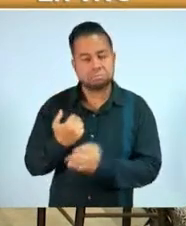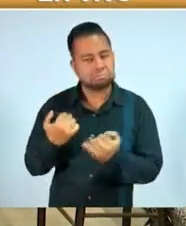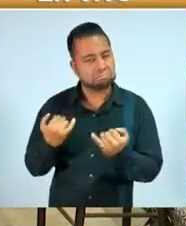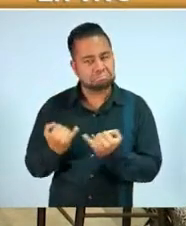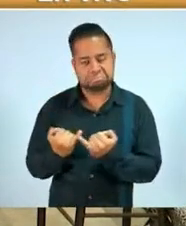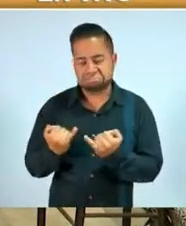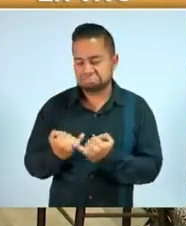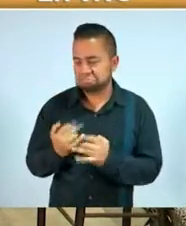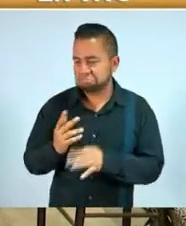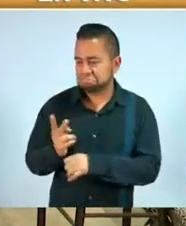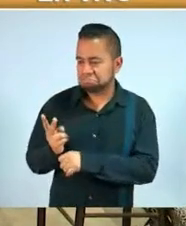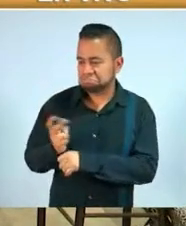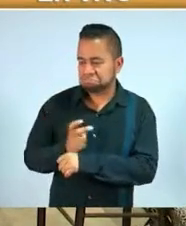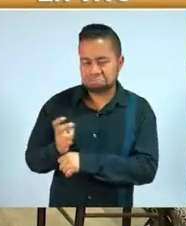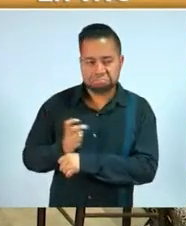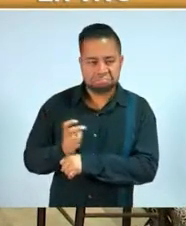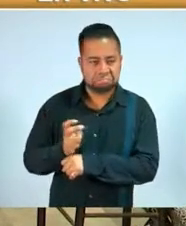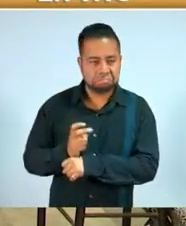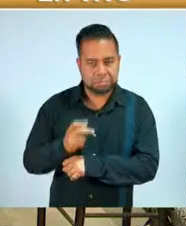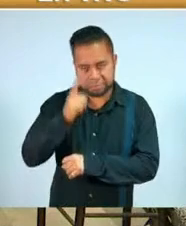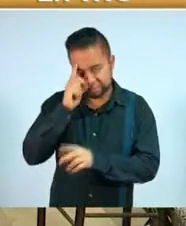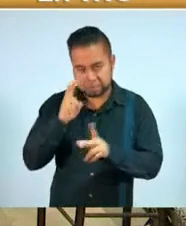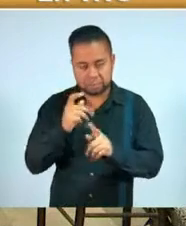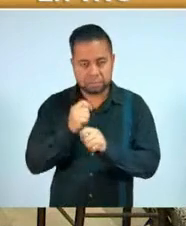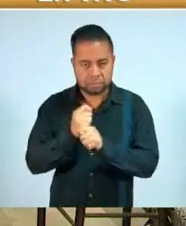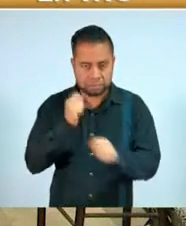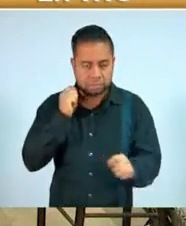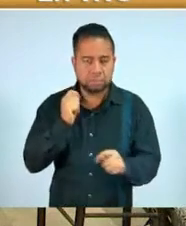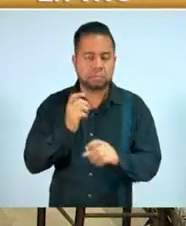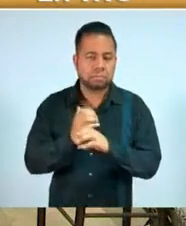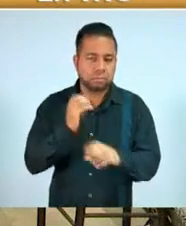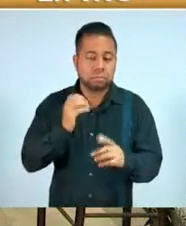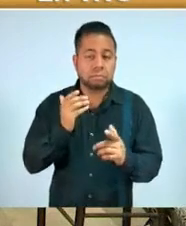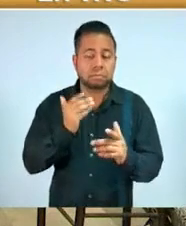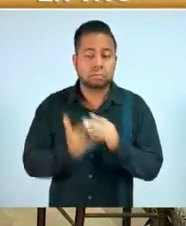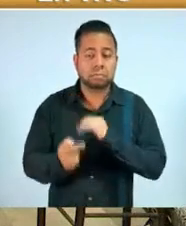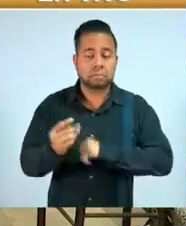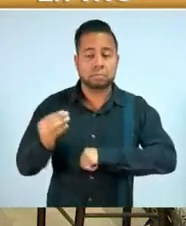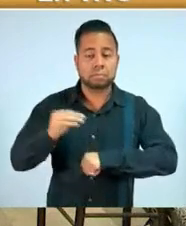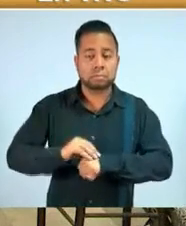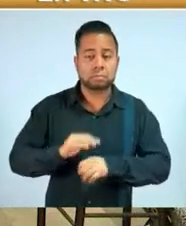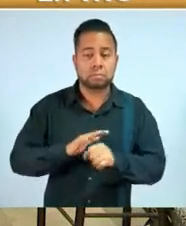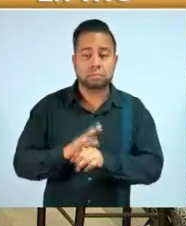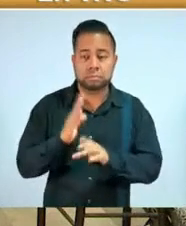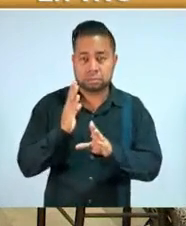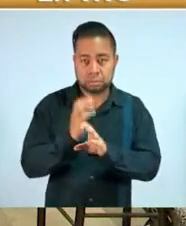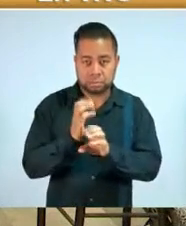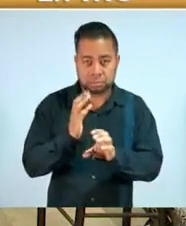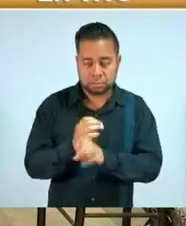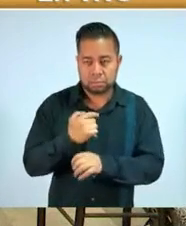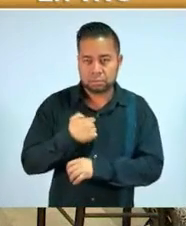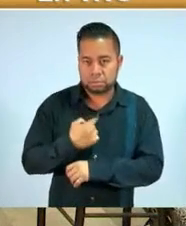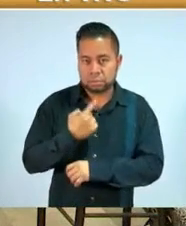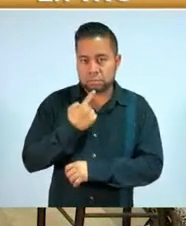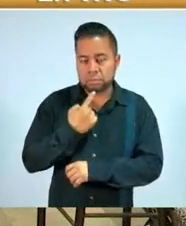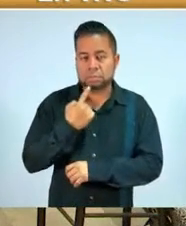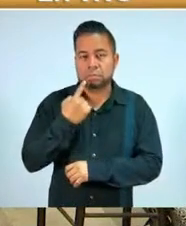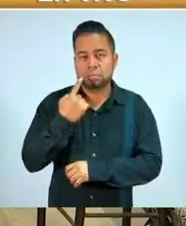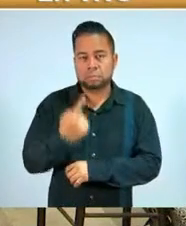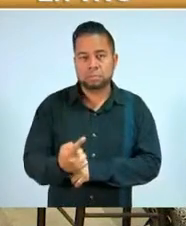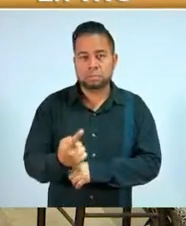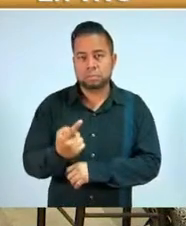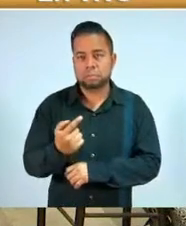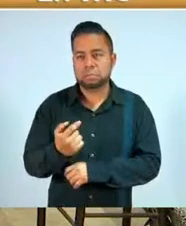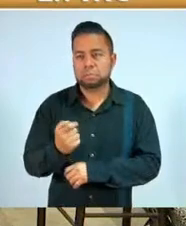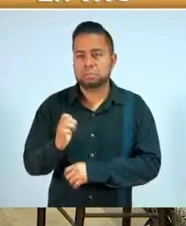pequeña investigación, la cuestión del transporte público. Ahora que se tiene lo del Citibus, ya lo había yo planteado hace